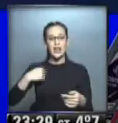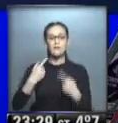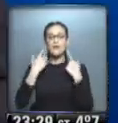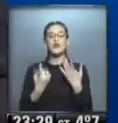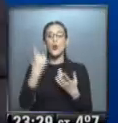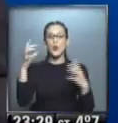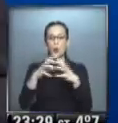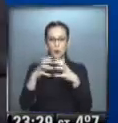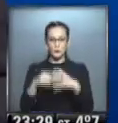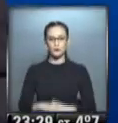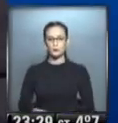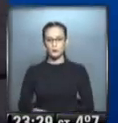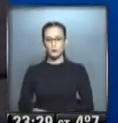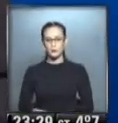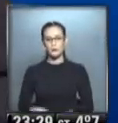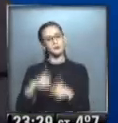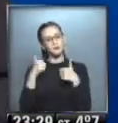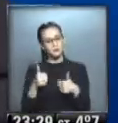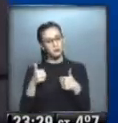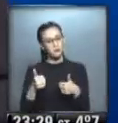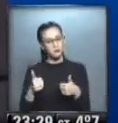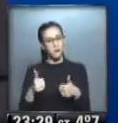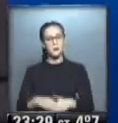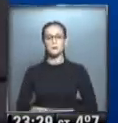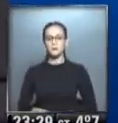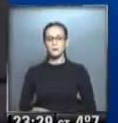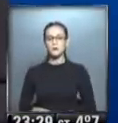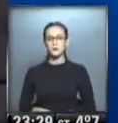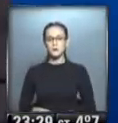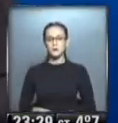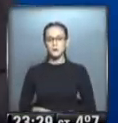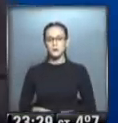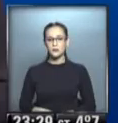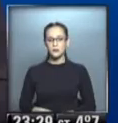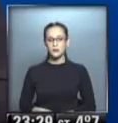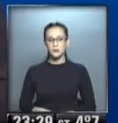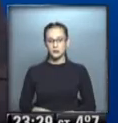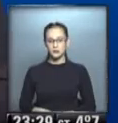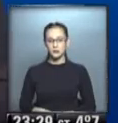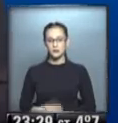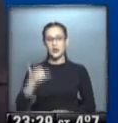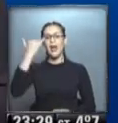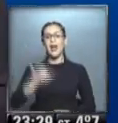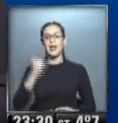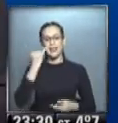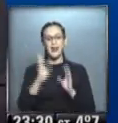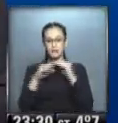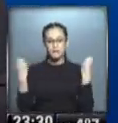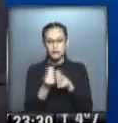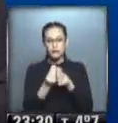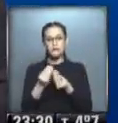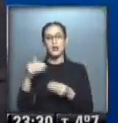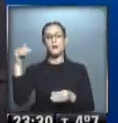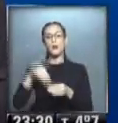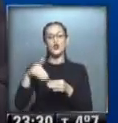participando. Bien. Se conocieron ya los resultados definitivos de las elecciones primarias del